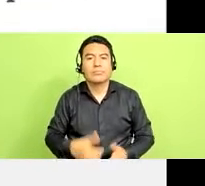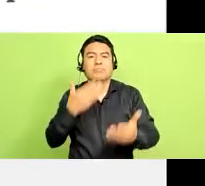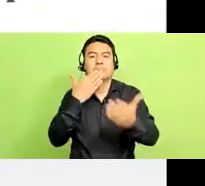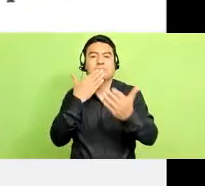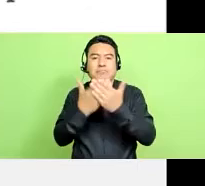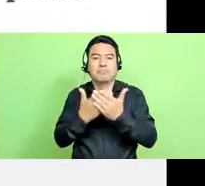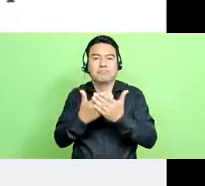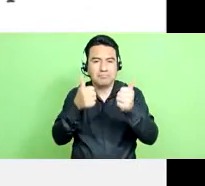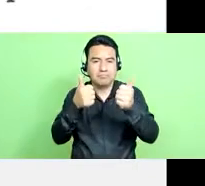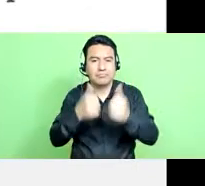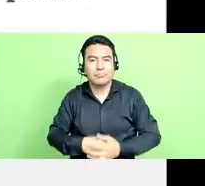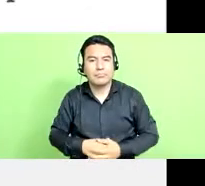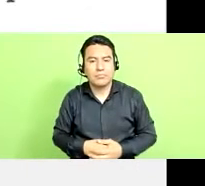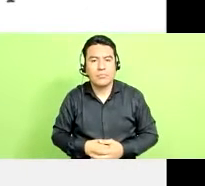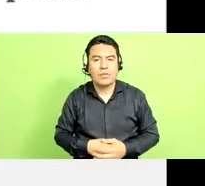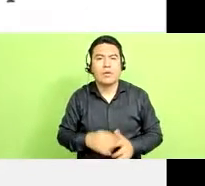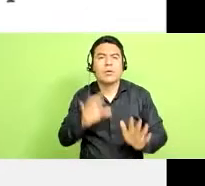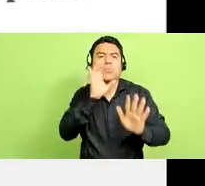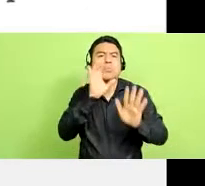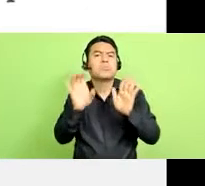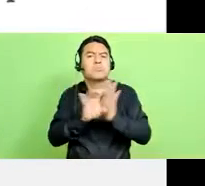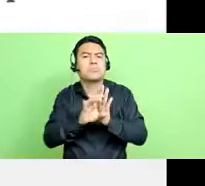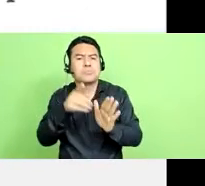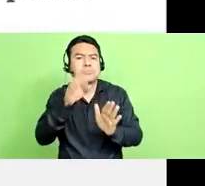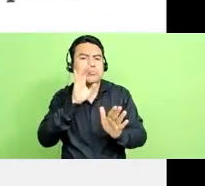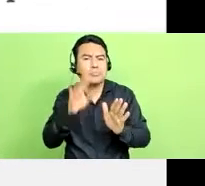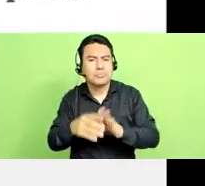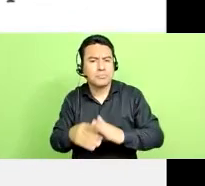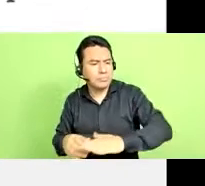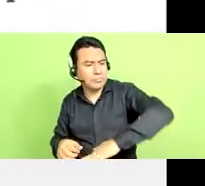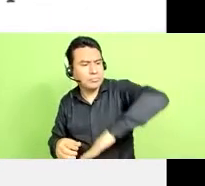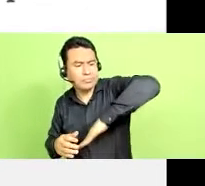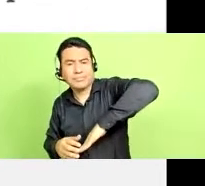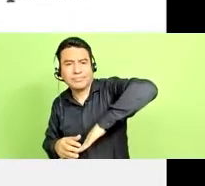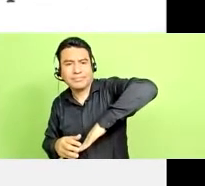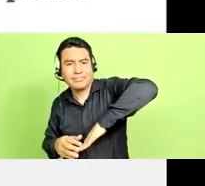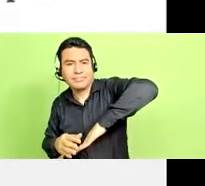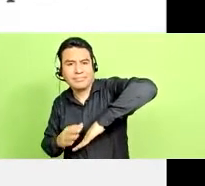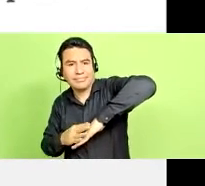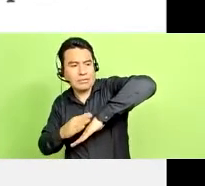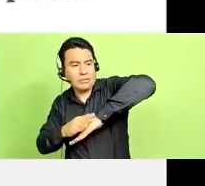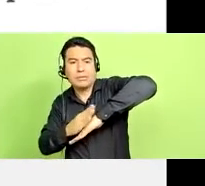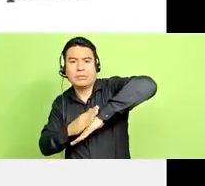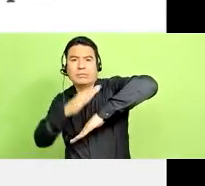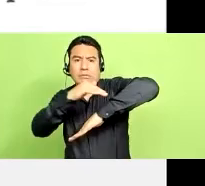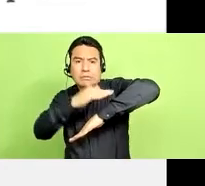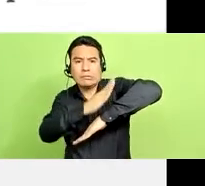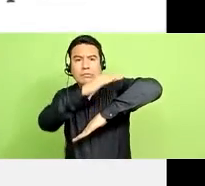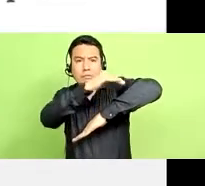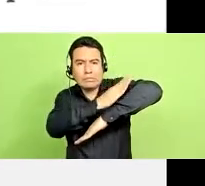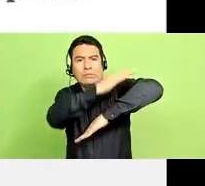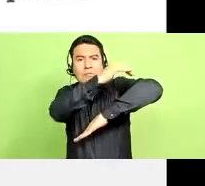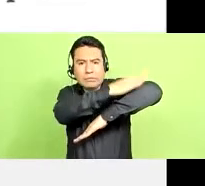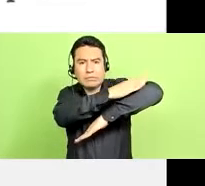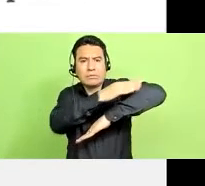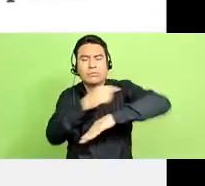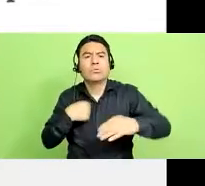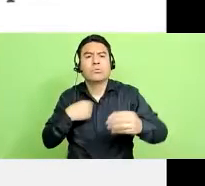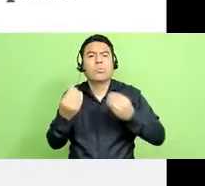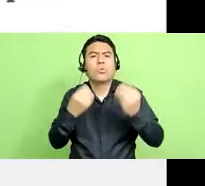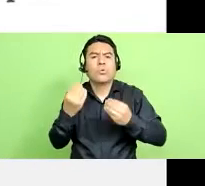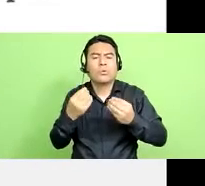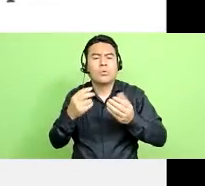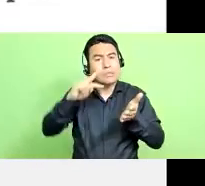bueno qué pasa en ese caso de tener una variedad de tests y dentro significa que por cada desnivel que yo